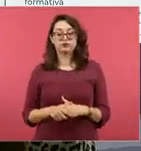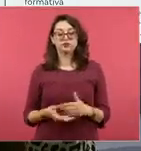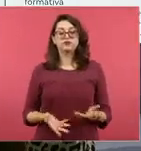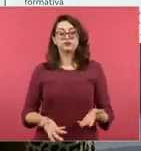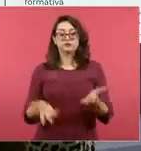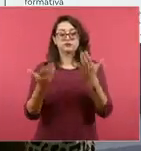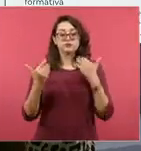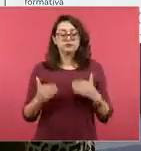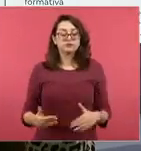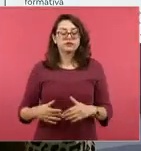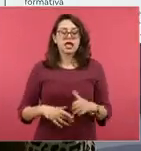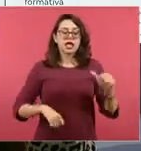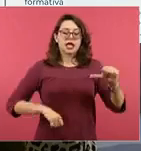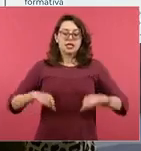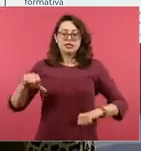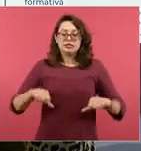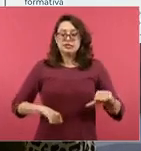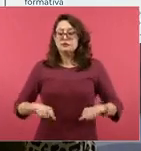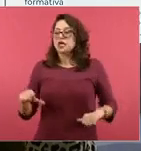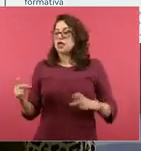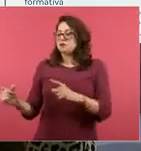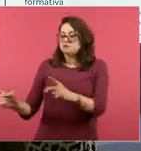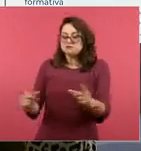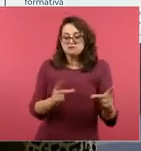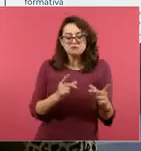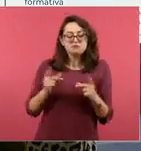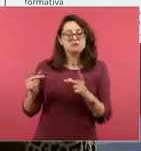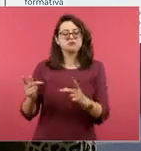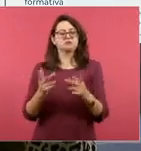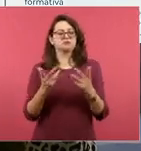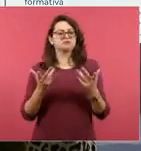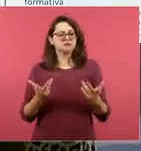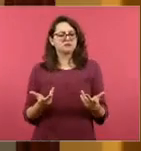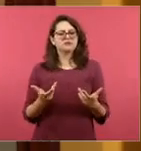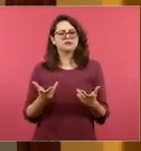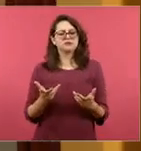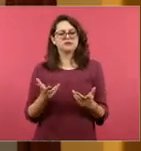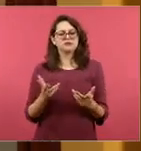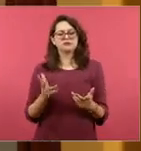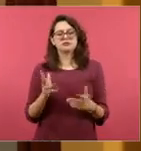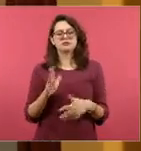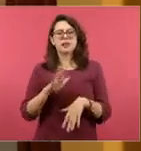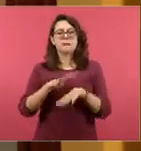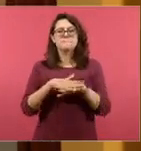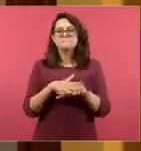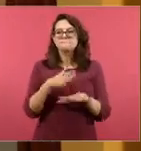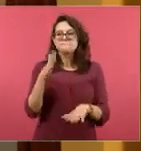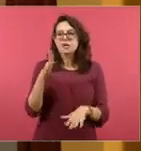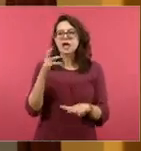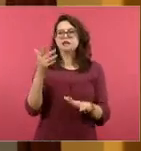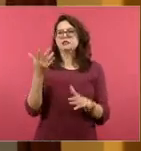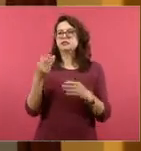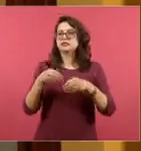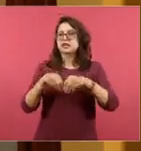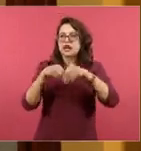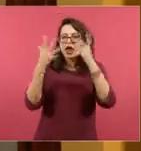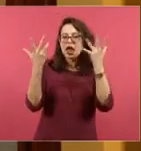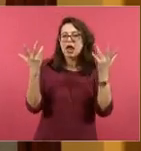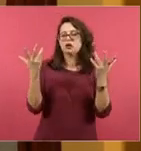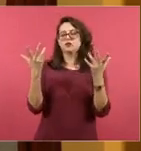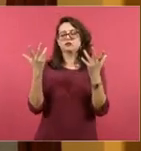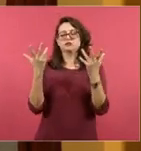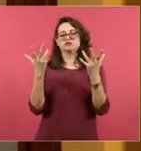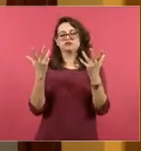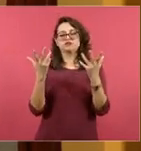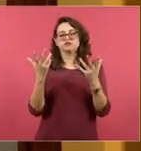de didácticas decoloniales que, bueno, en términos menos académicos, pues podemos decir que